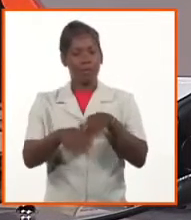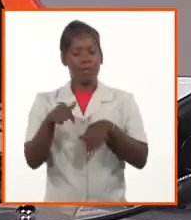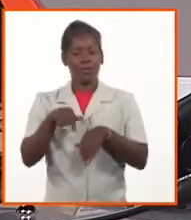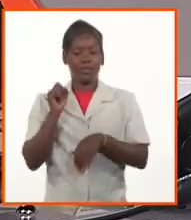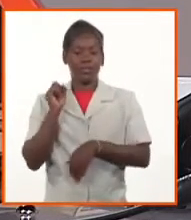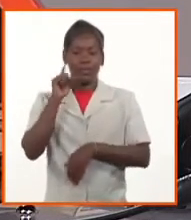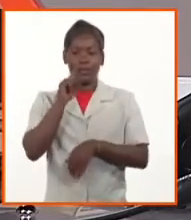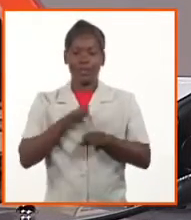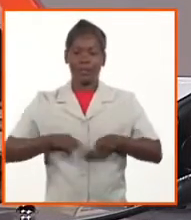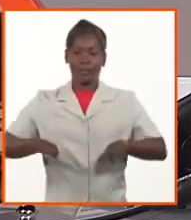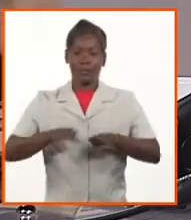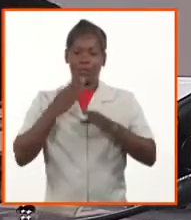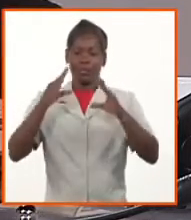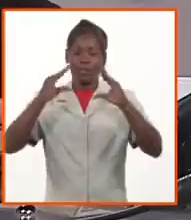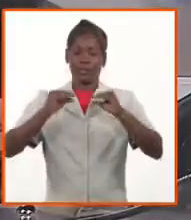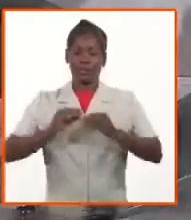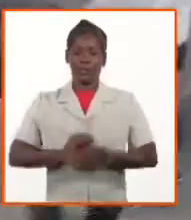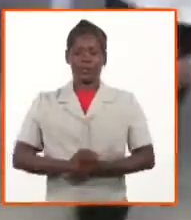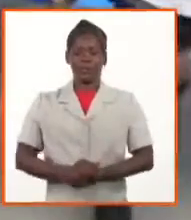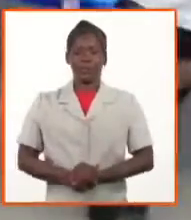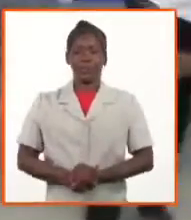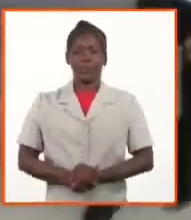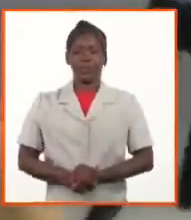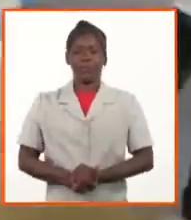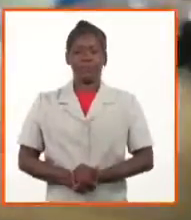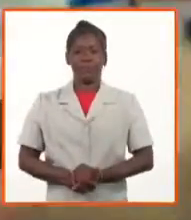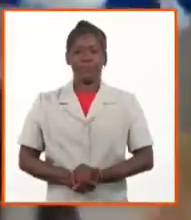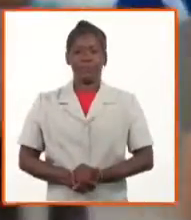mesa redonda. Buenas noches.